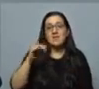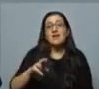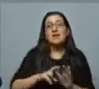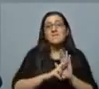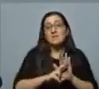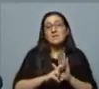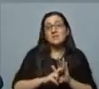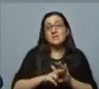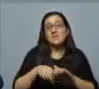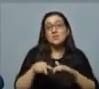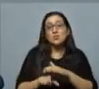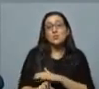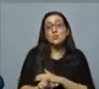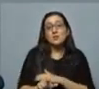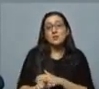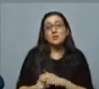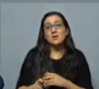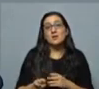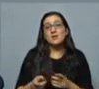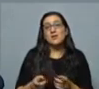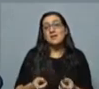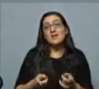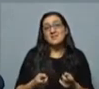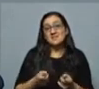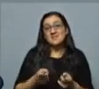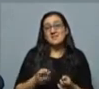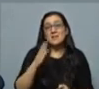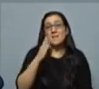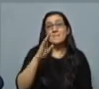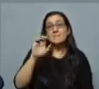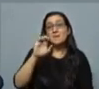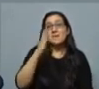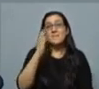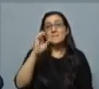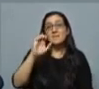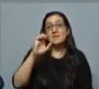y ediciones túnel no te Perdona que no te pepes así así que seguro